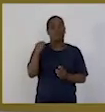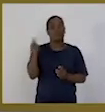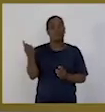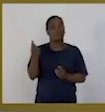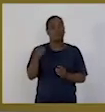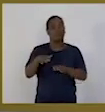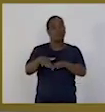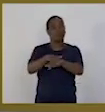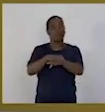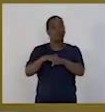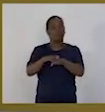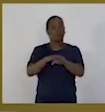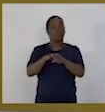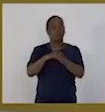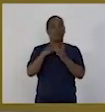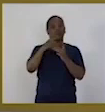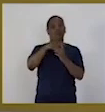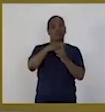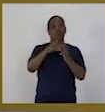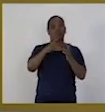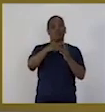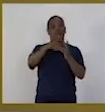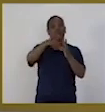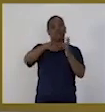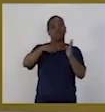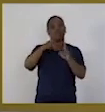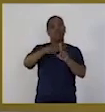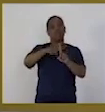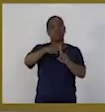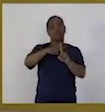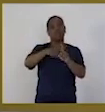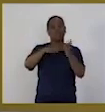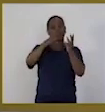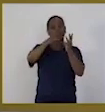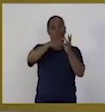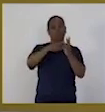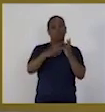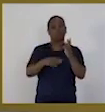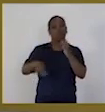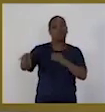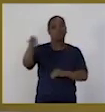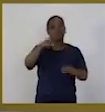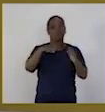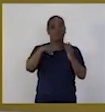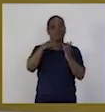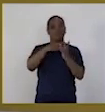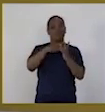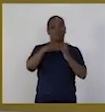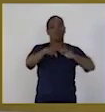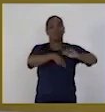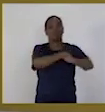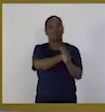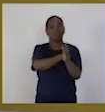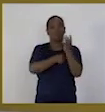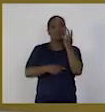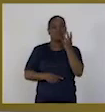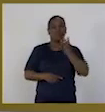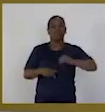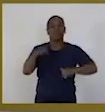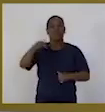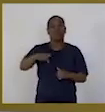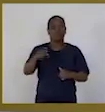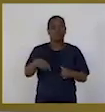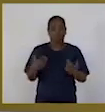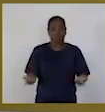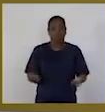de superficie de contacto en trozo, que se habla de carbono en la reacción, y en este caso te dan